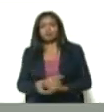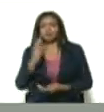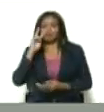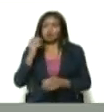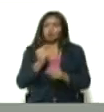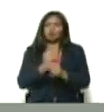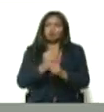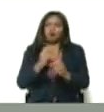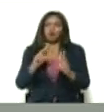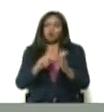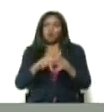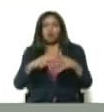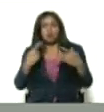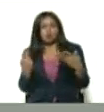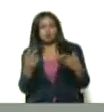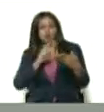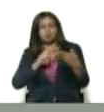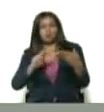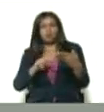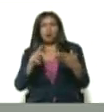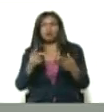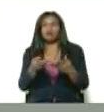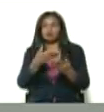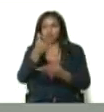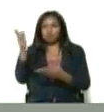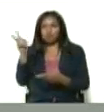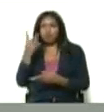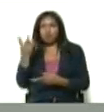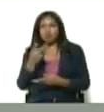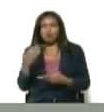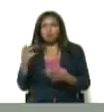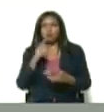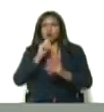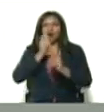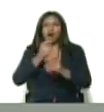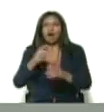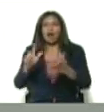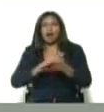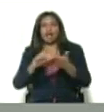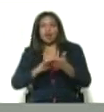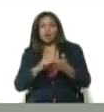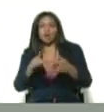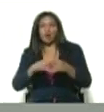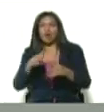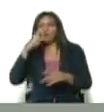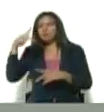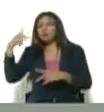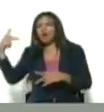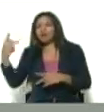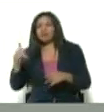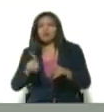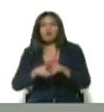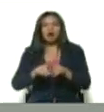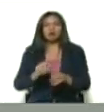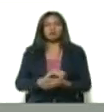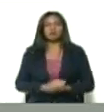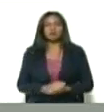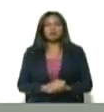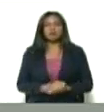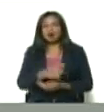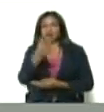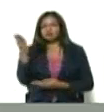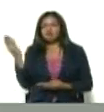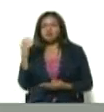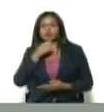un libro. Se lo recomiendo a Freddy, que se la pasa recomendando libros, el poeta Freddy, a William, a